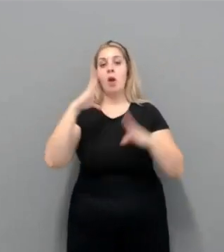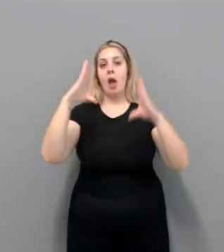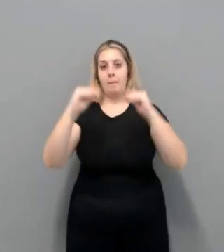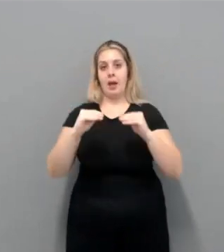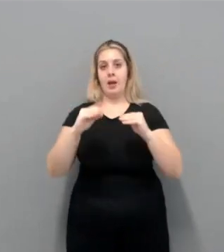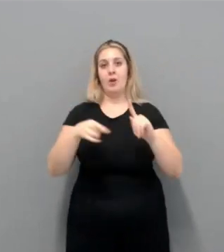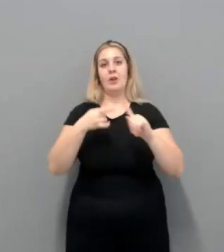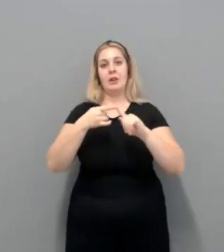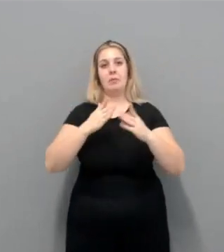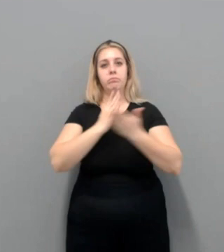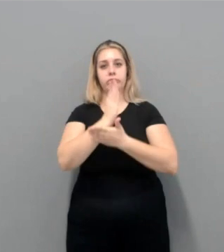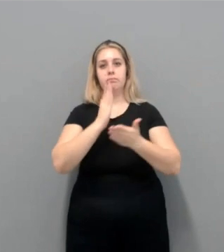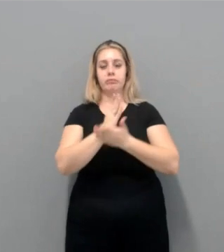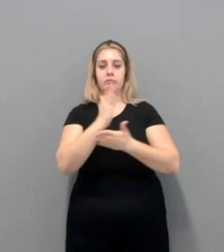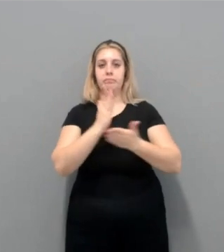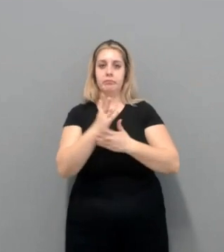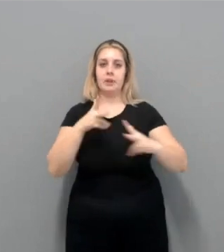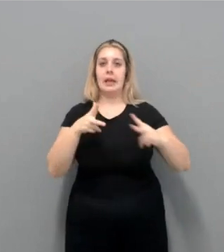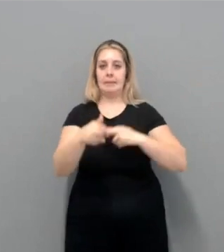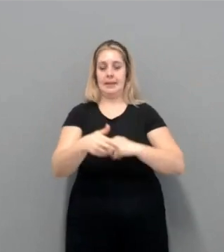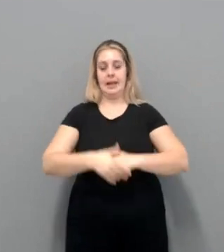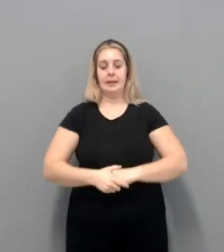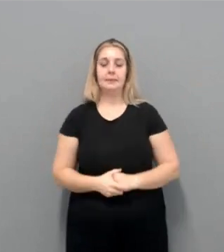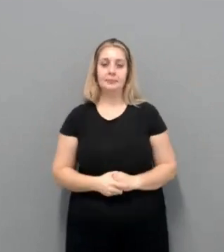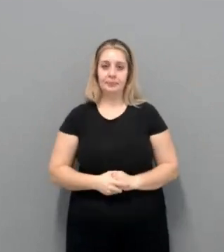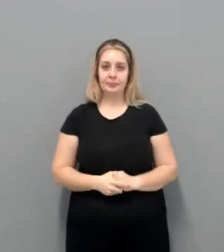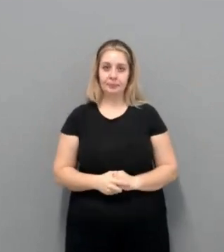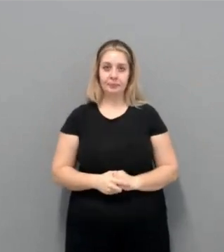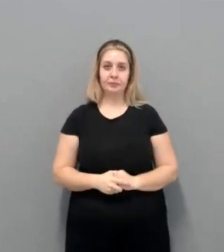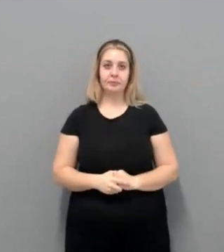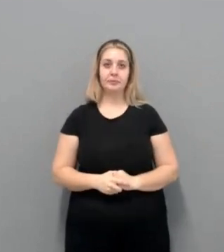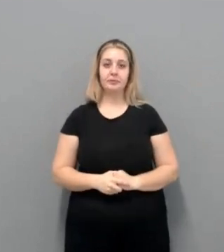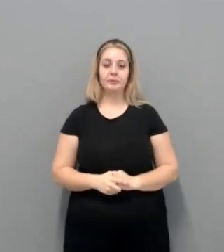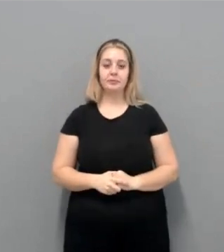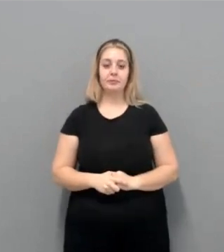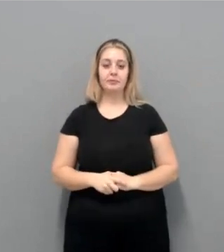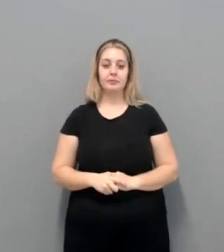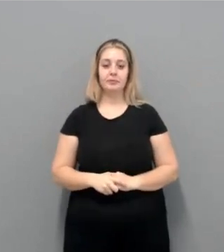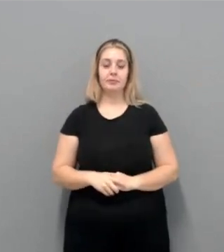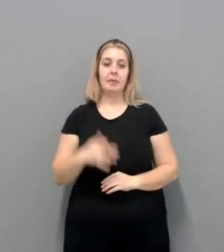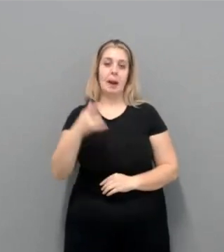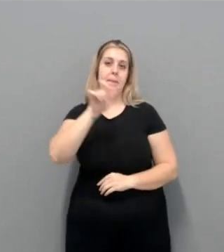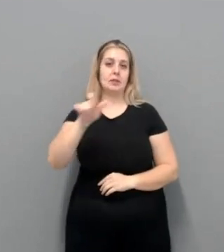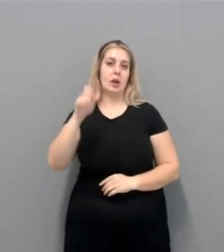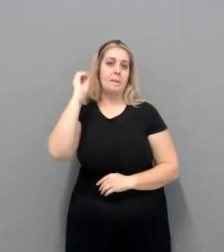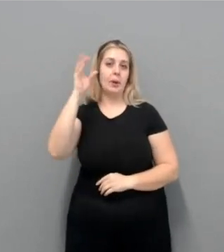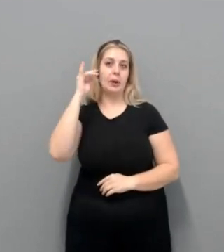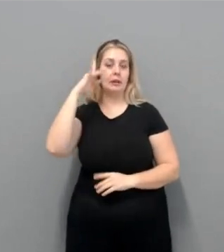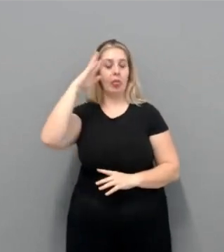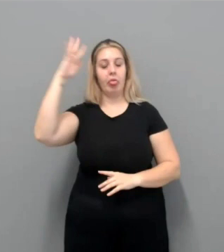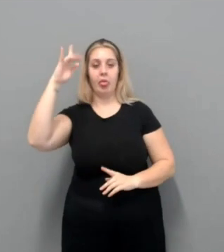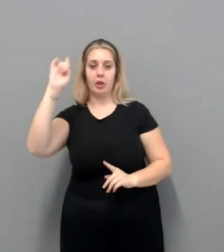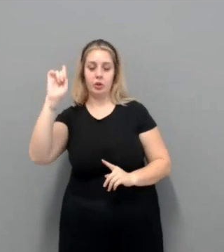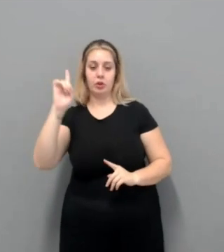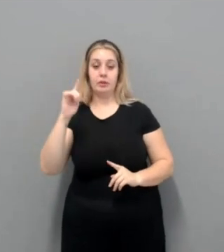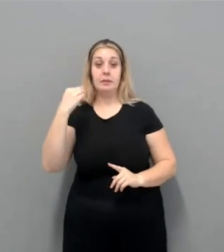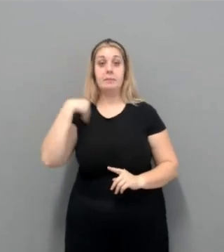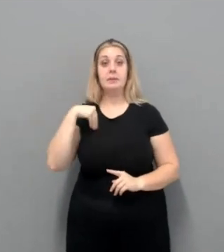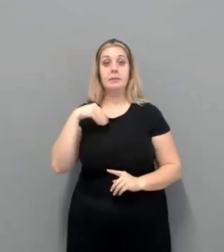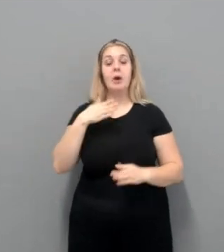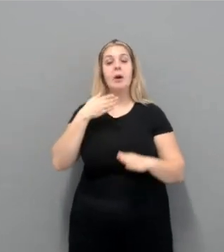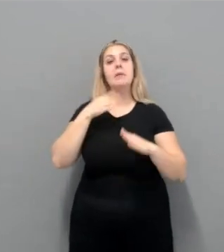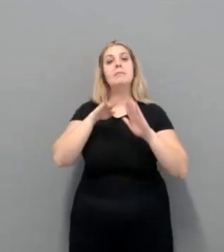para evitar que pueda haber cruces de sonidos o podamos distraer a las ponentes. Como veis, como medidas